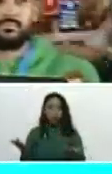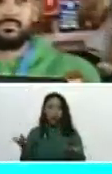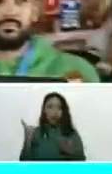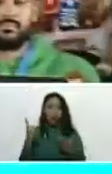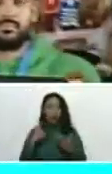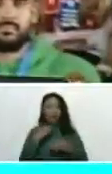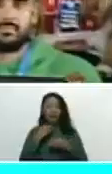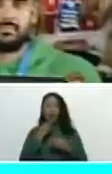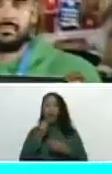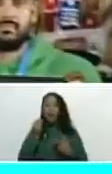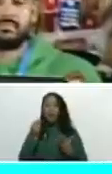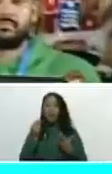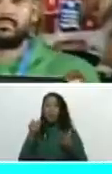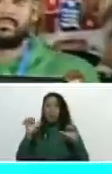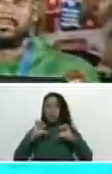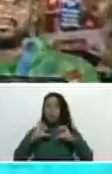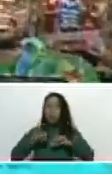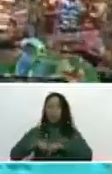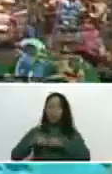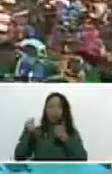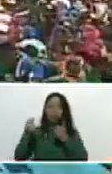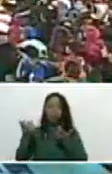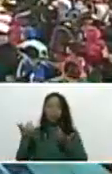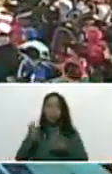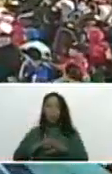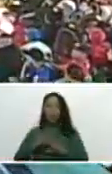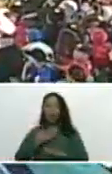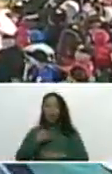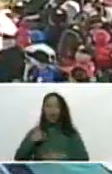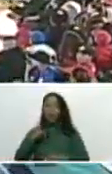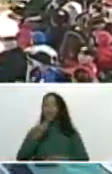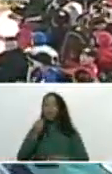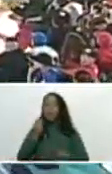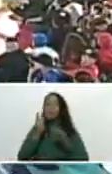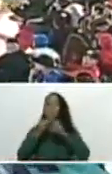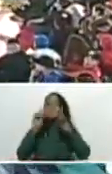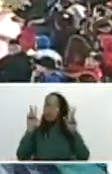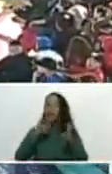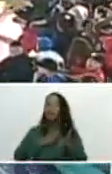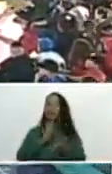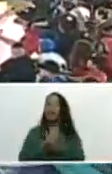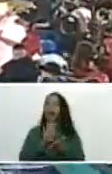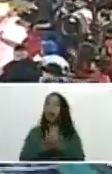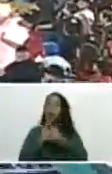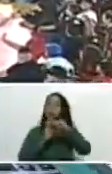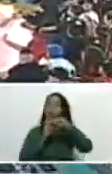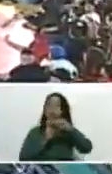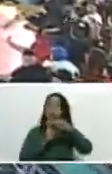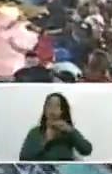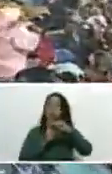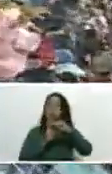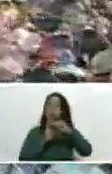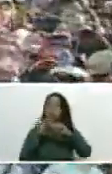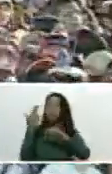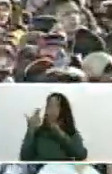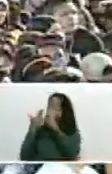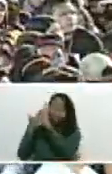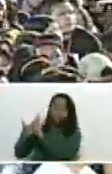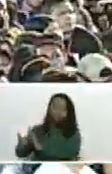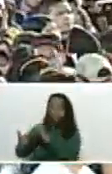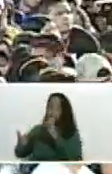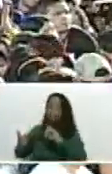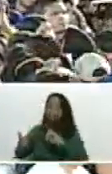su juventud. Porque queremos una juventud de paz, propositiva, positiva, echada para adelante,